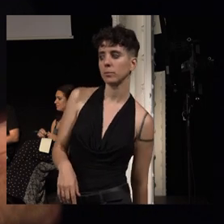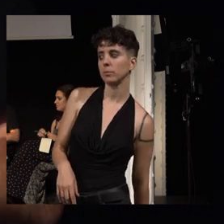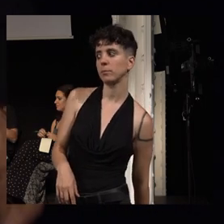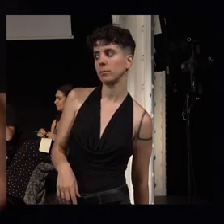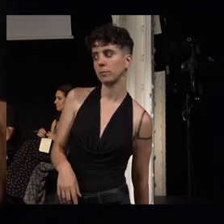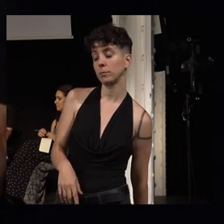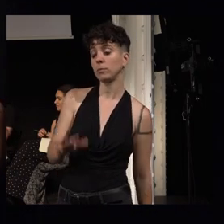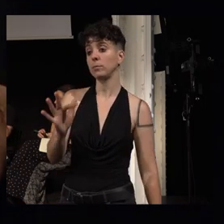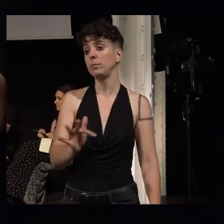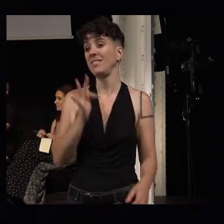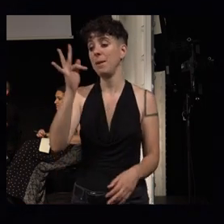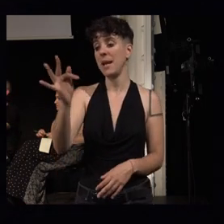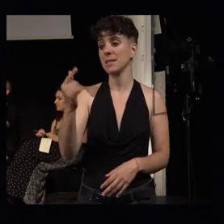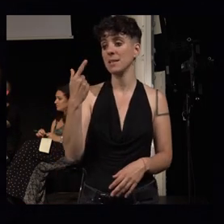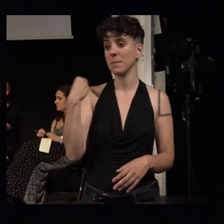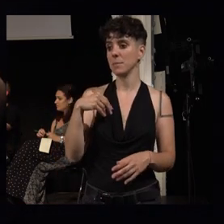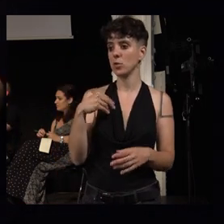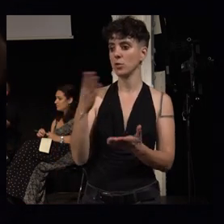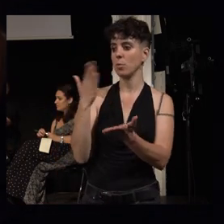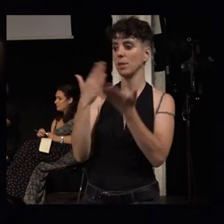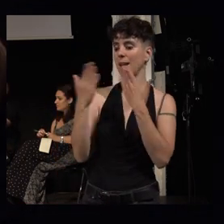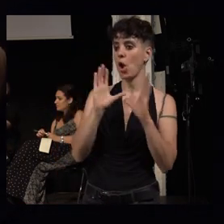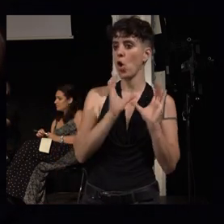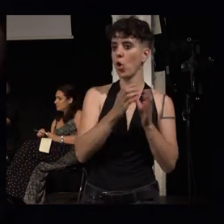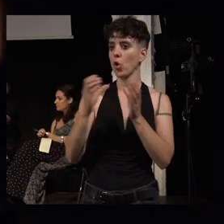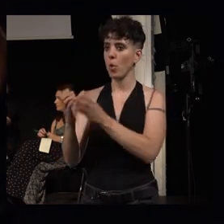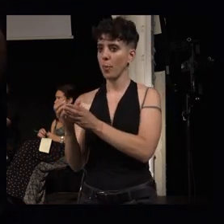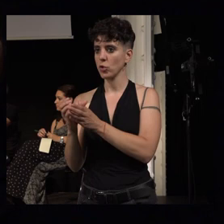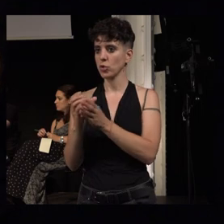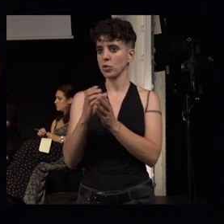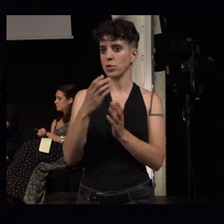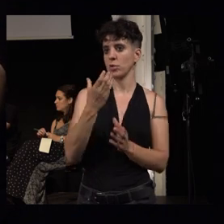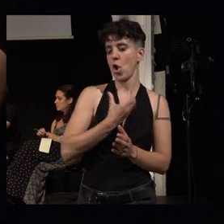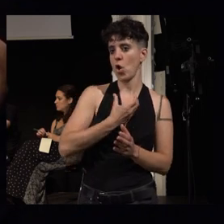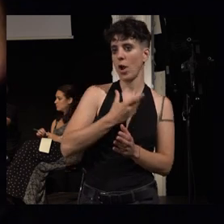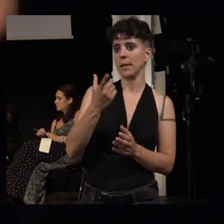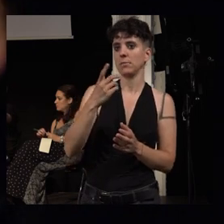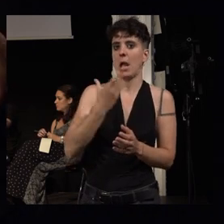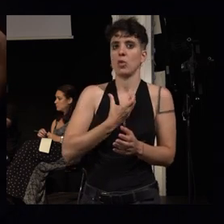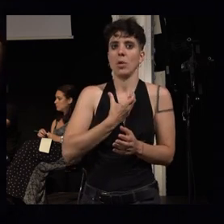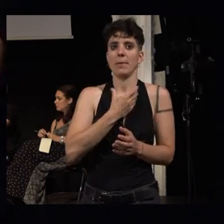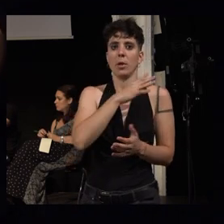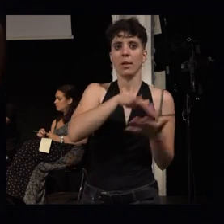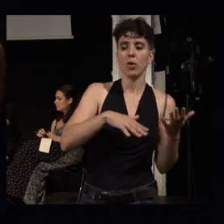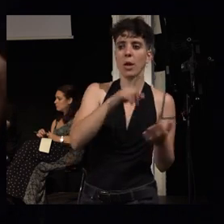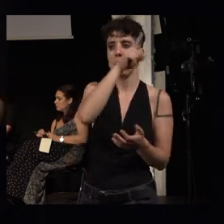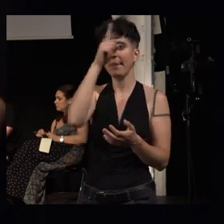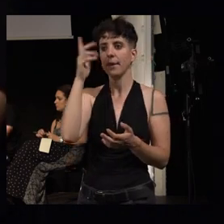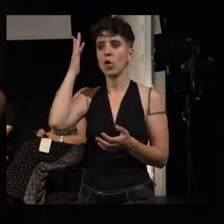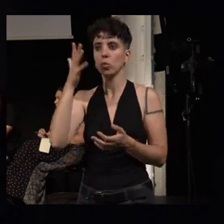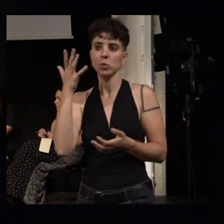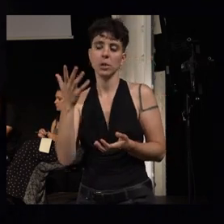Y aún encima estas interlocuciones de estos grupos locales que están en el Ayuntamiento de Barcelona, o en el Ayuntamiento de Madrid, o en el Ayuntamiento de Coruña y